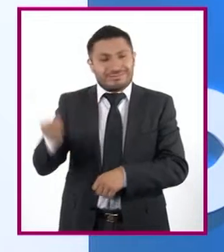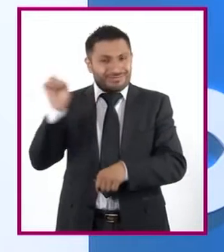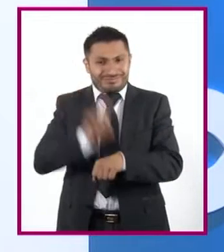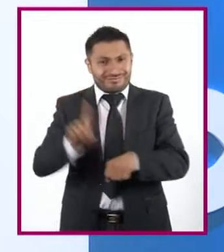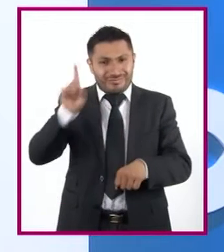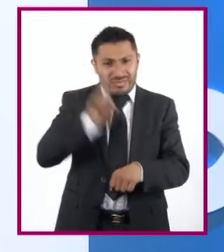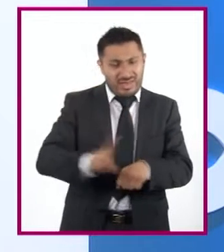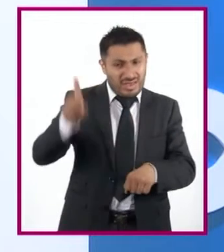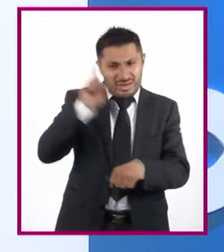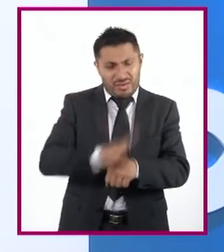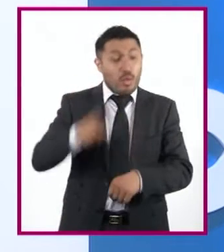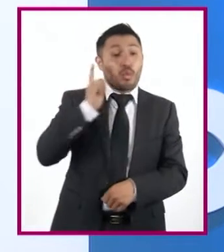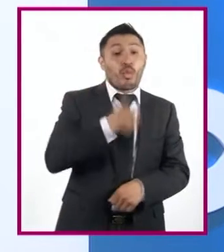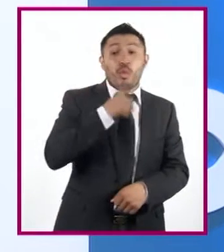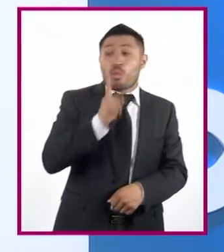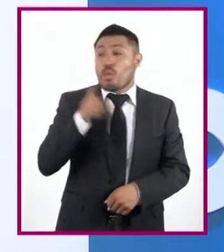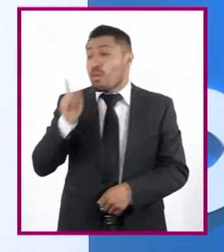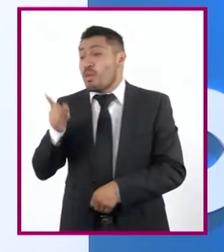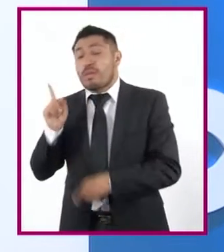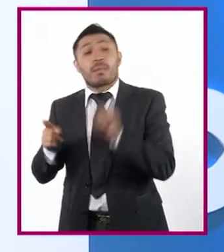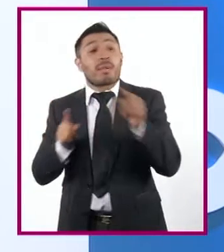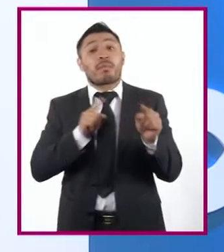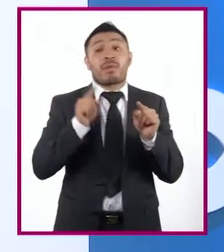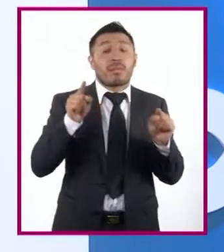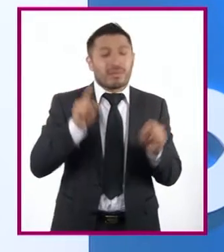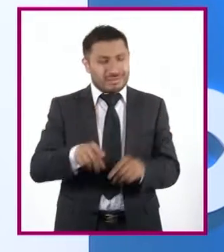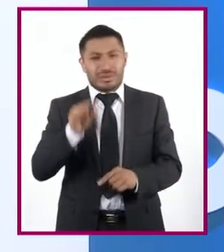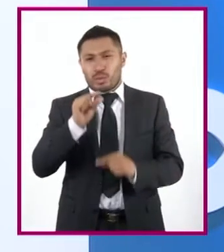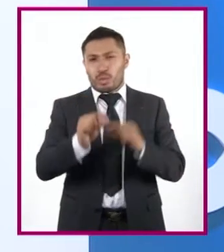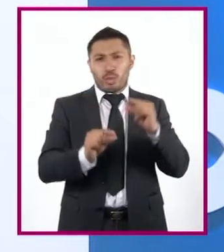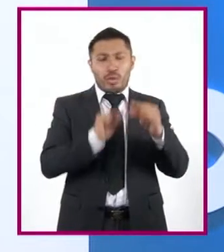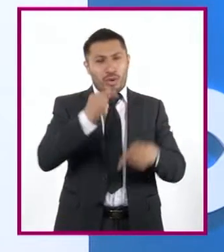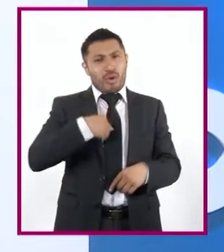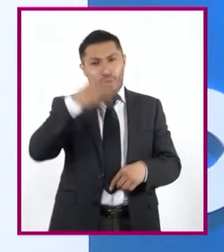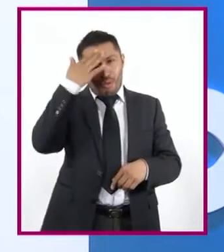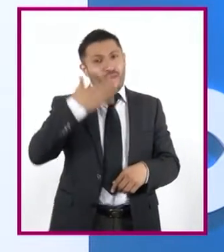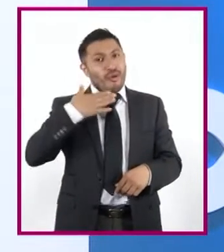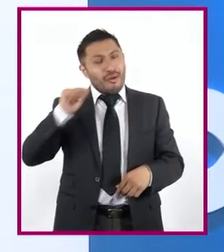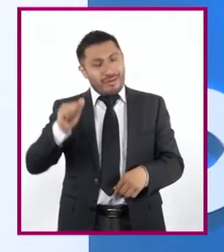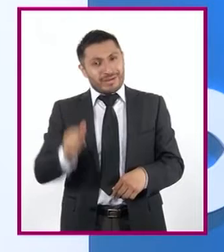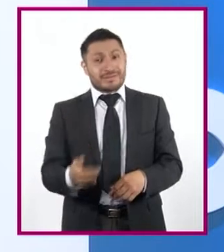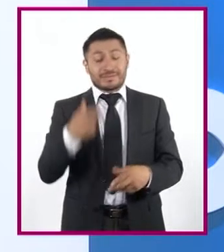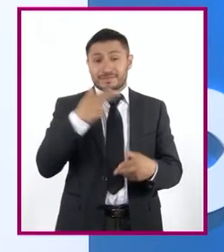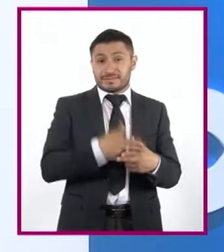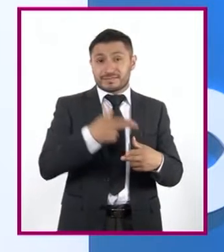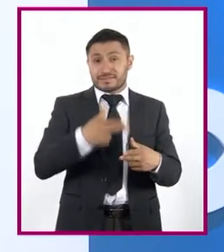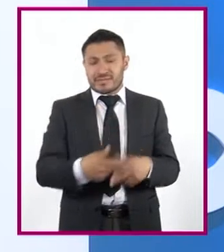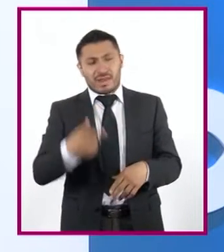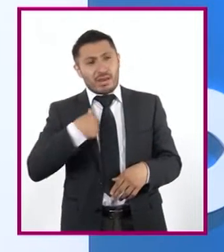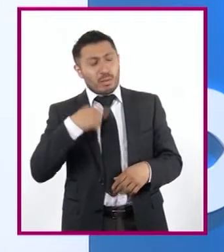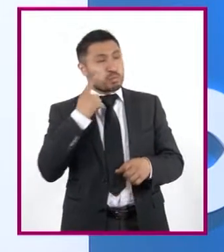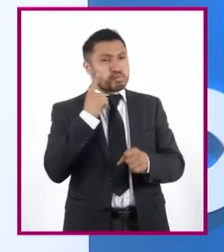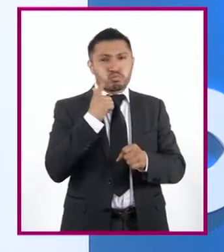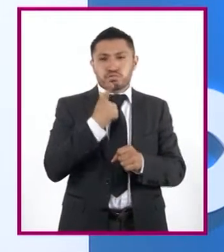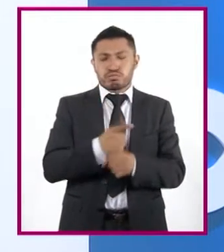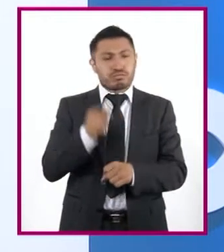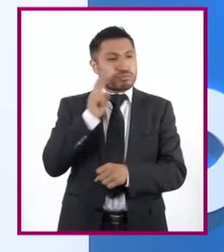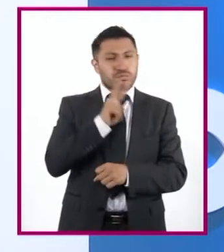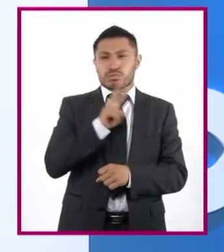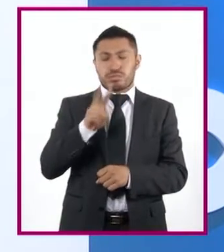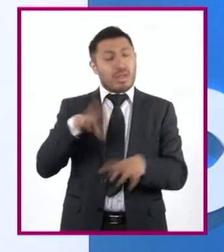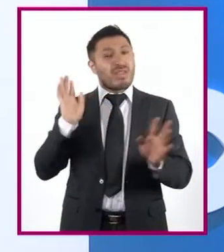día. Fui así adquiriendo poco a poco tal habilidad para contar que, a veces,